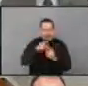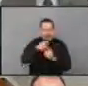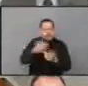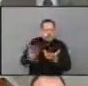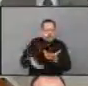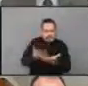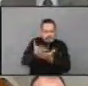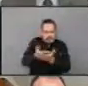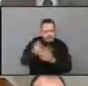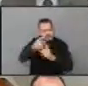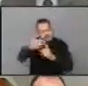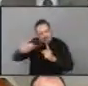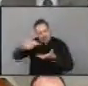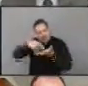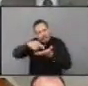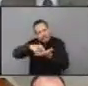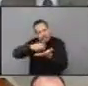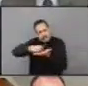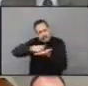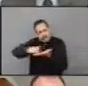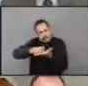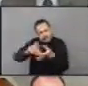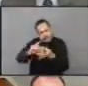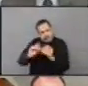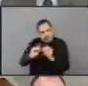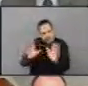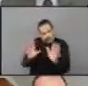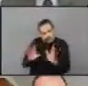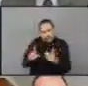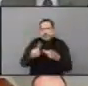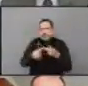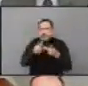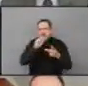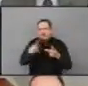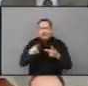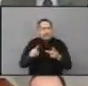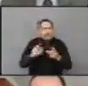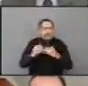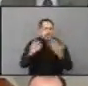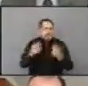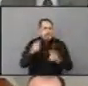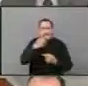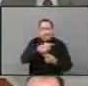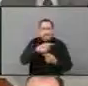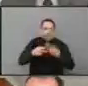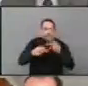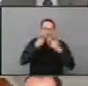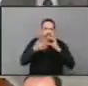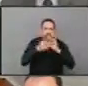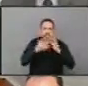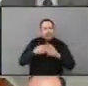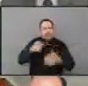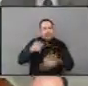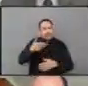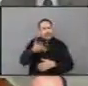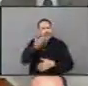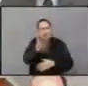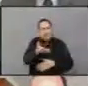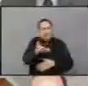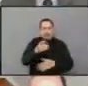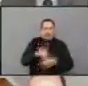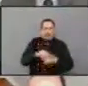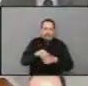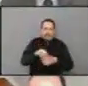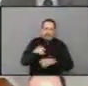bueno, en el proyecto se estableció en la cuenta y por supuesto con los posicionamientos a favor